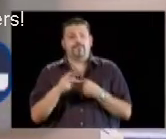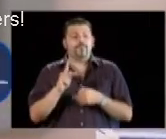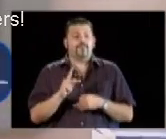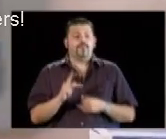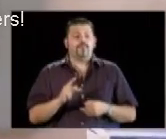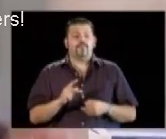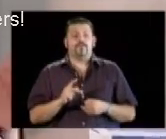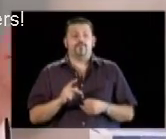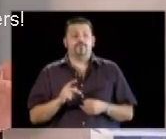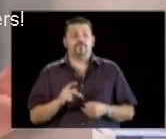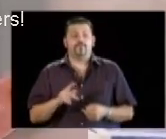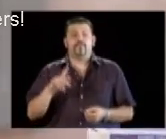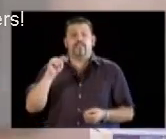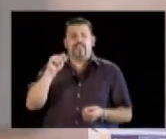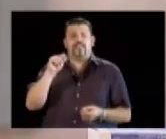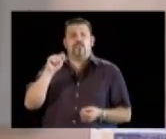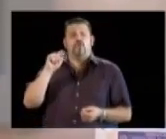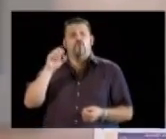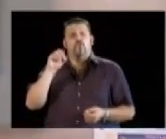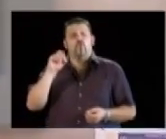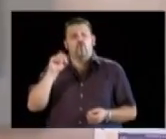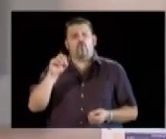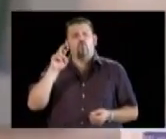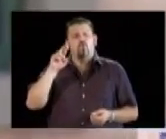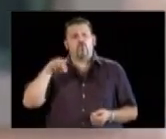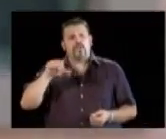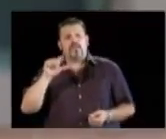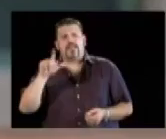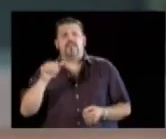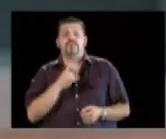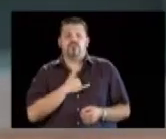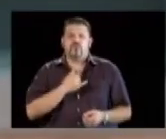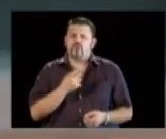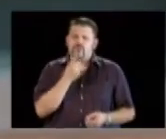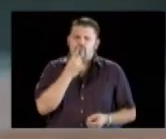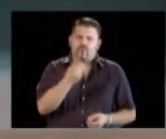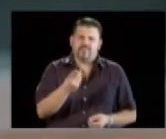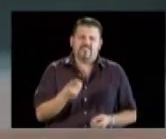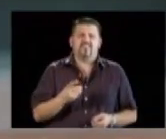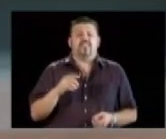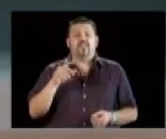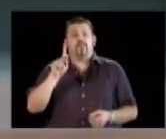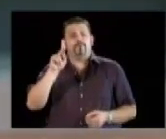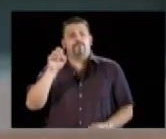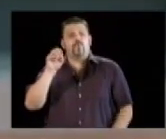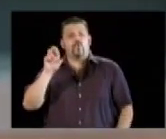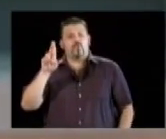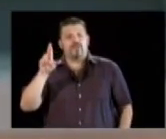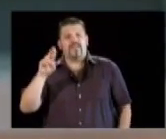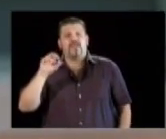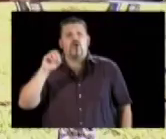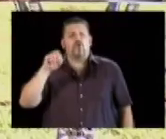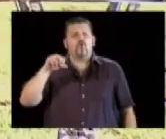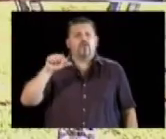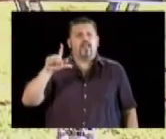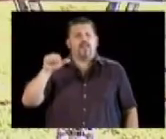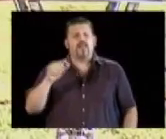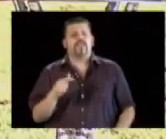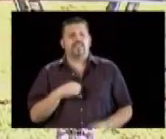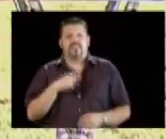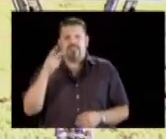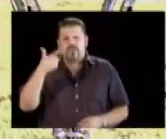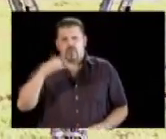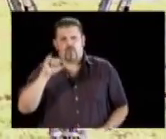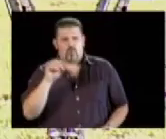Combinado con el Olala es maravilloso. Sí, yo les puedo decir que el Power con el Olala es maravilloso. Primero, cuando Jorge lo platicaba